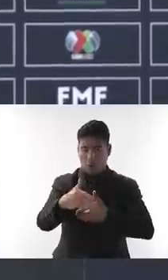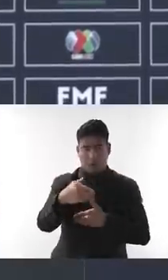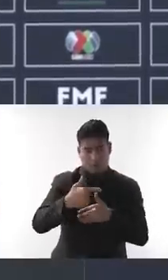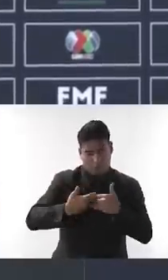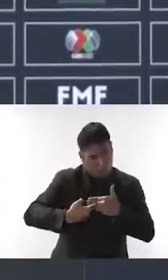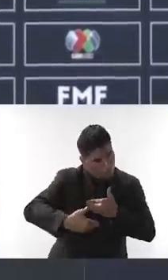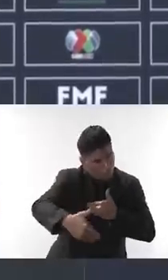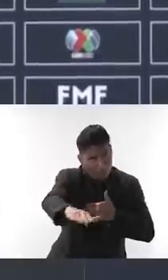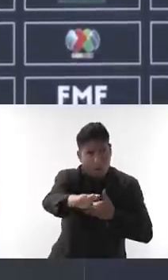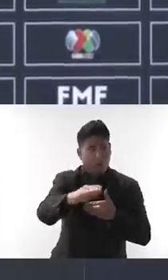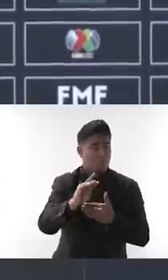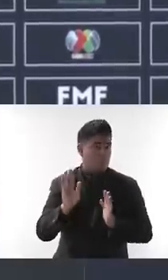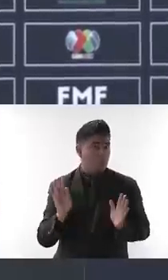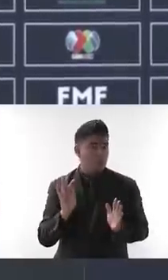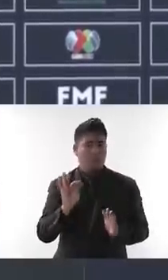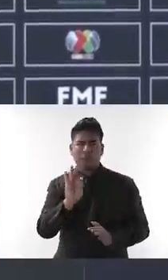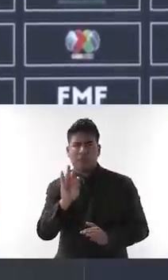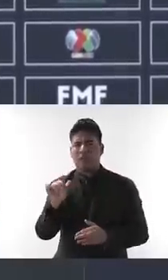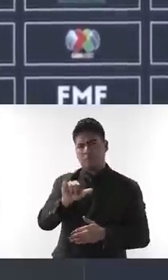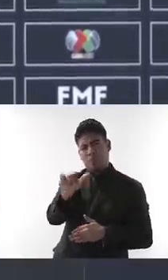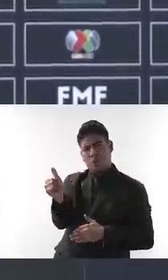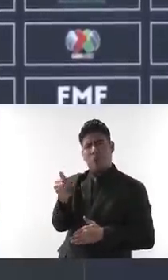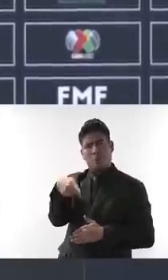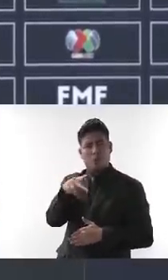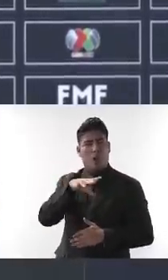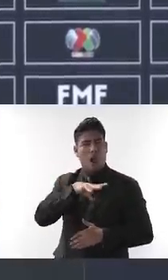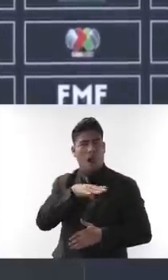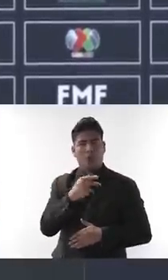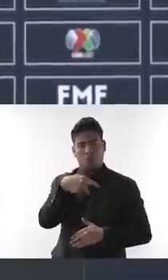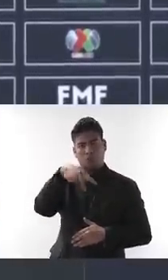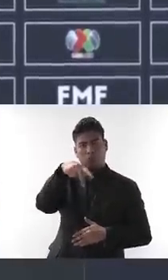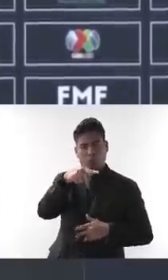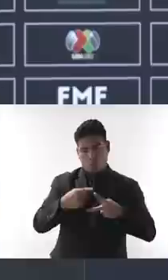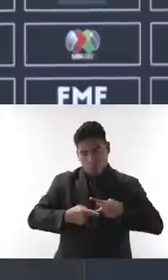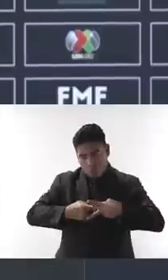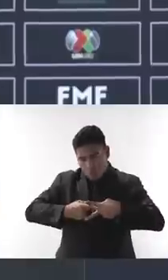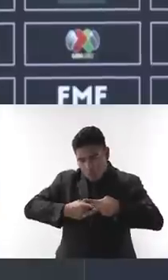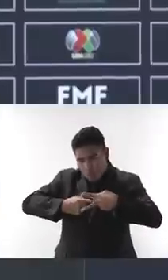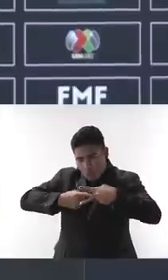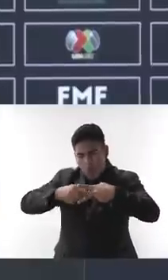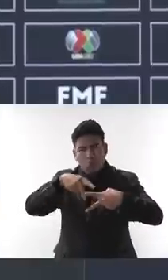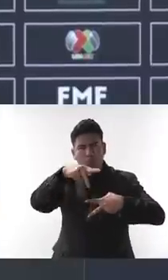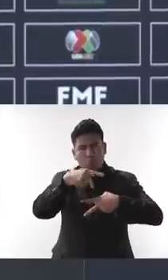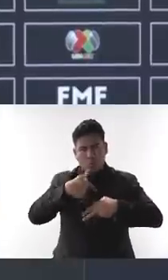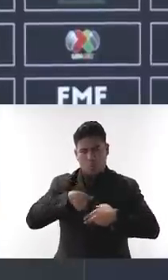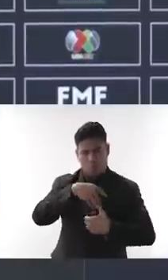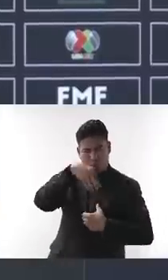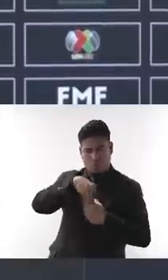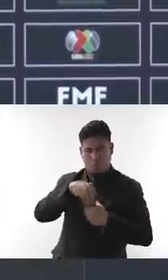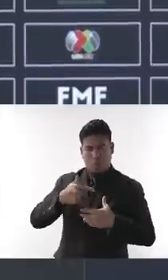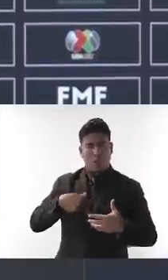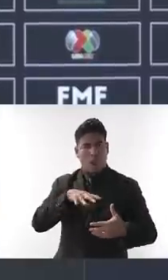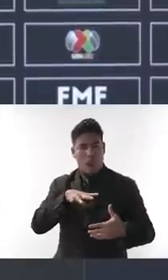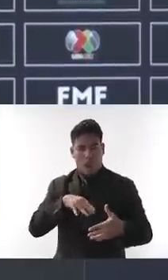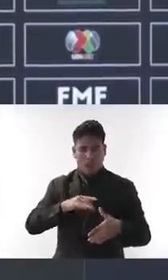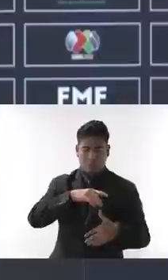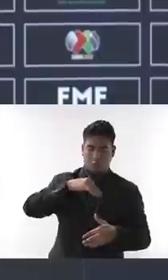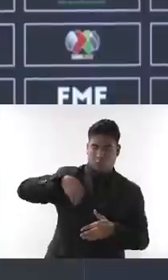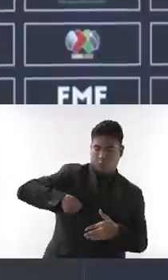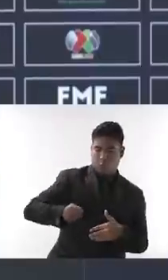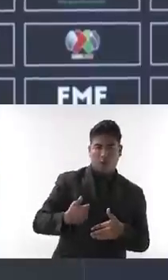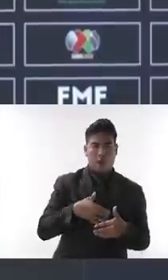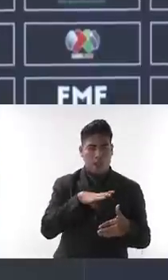apertura, pero tú podrías llevarte esos puntos para ser campeón del torneo largo. Por eso un poco lo que te digo